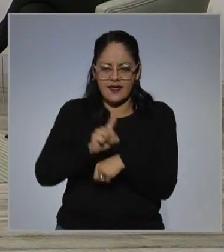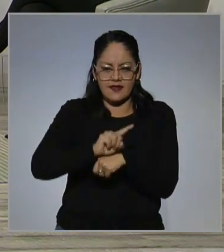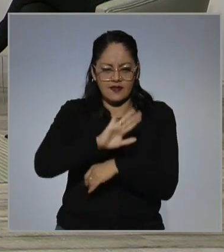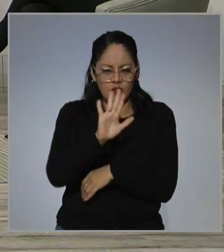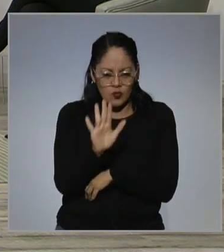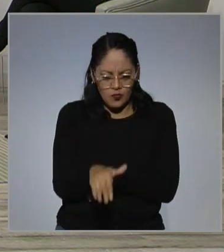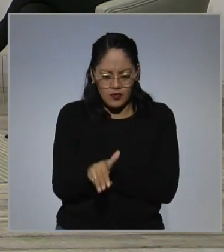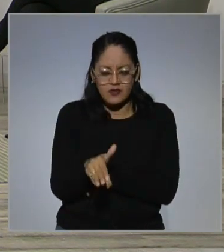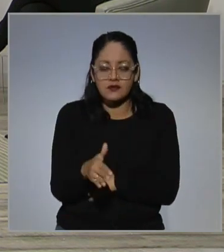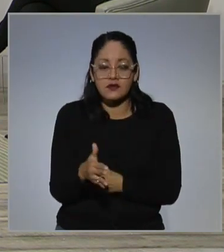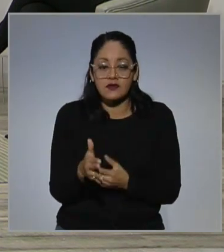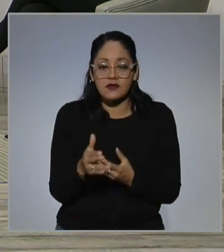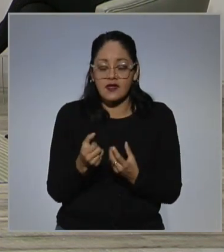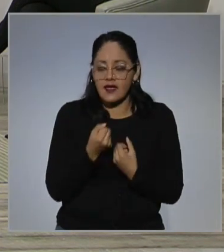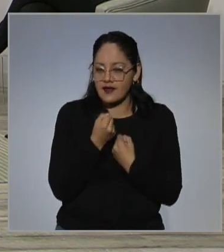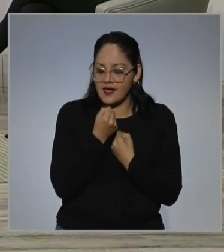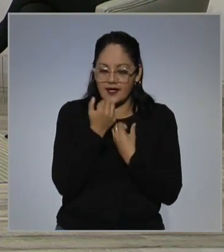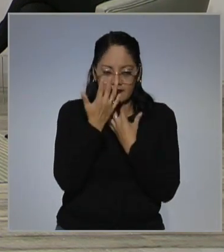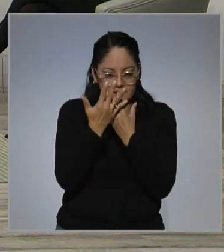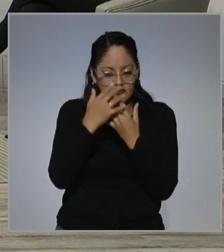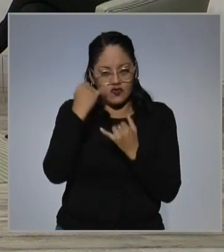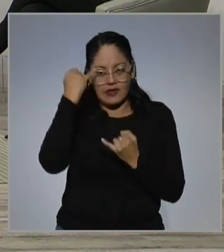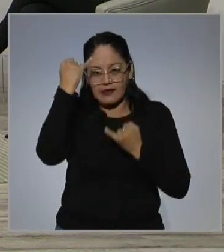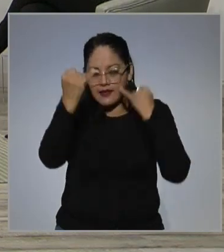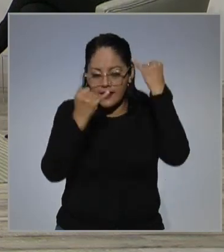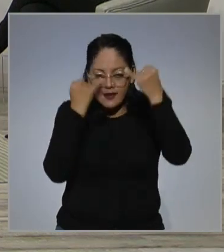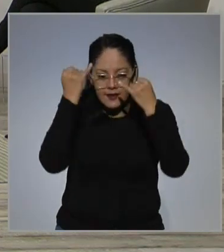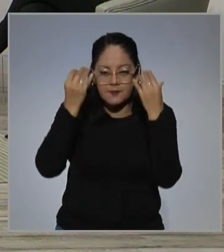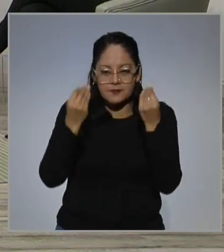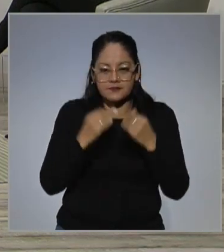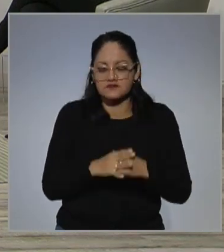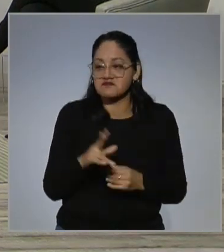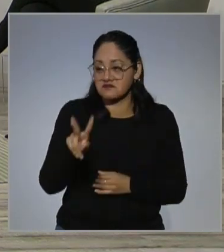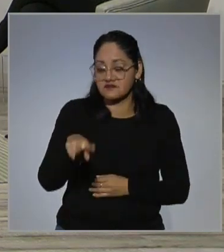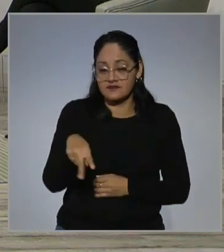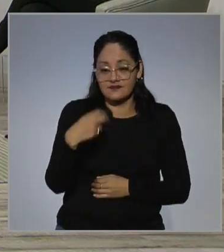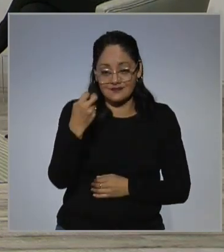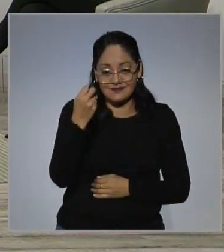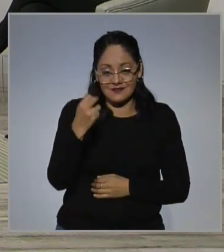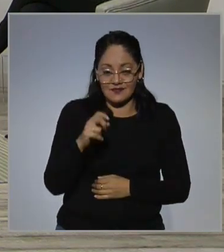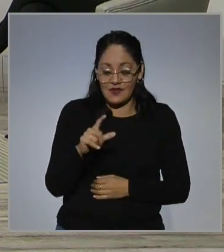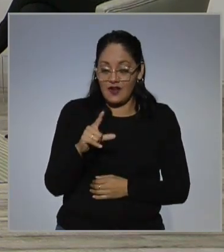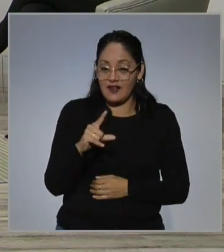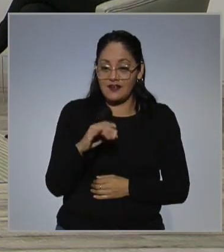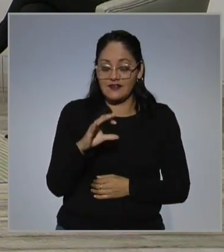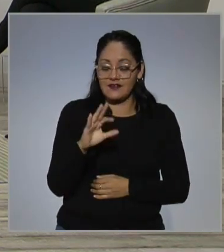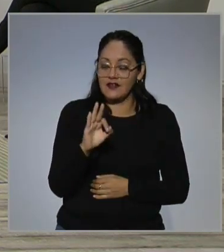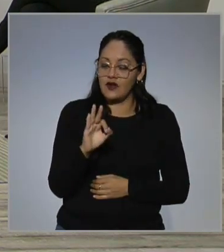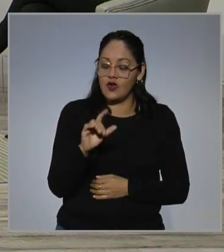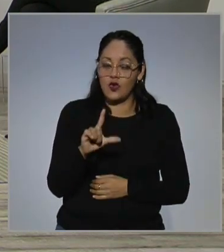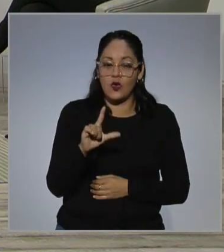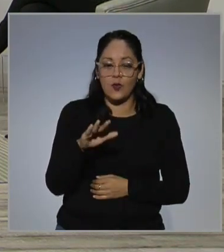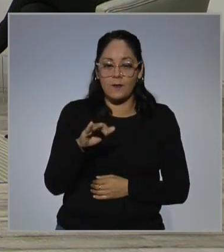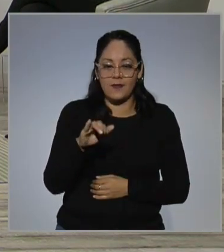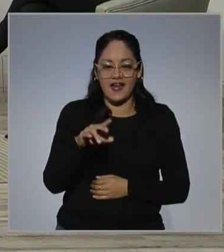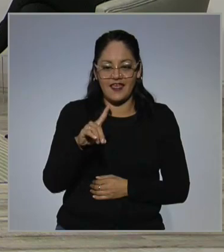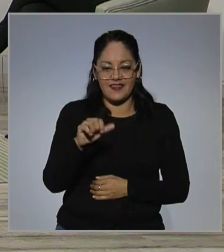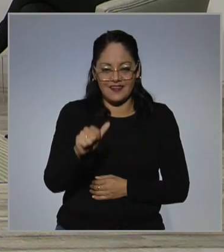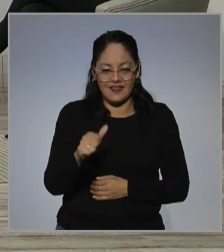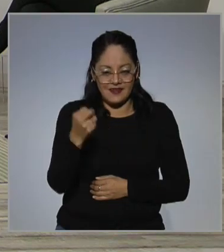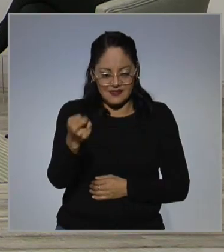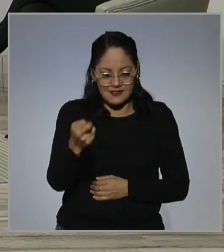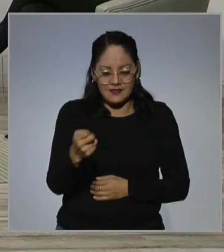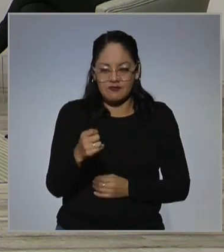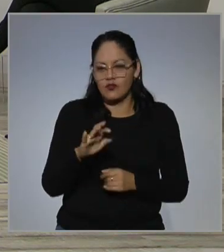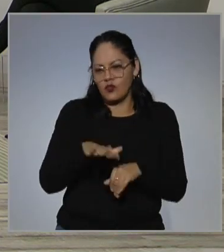un momento de expresión de toda esa creatividad. Sí, la famosa alumbrada también es Mixquic, ¿no? Donde hay personas que